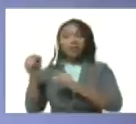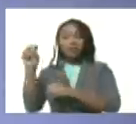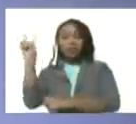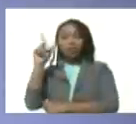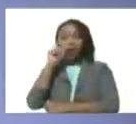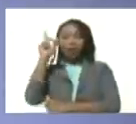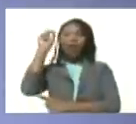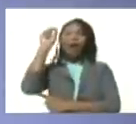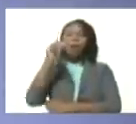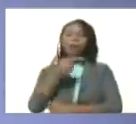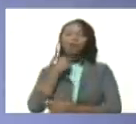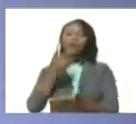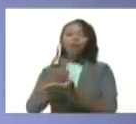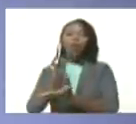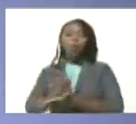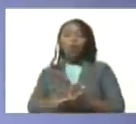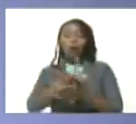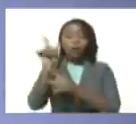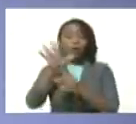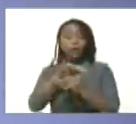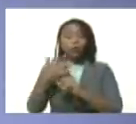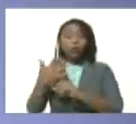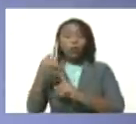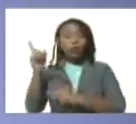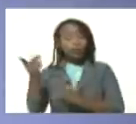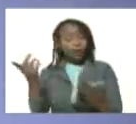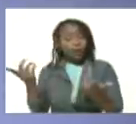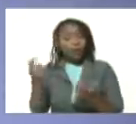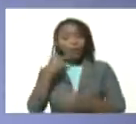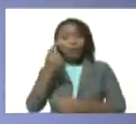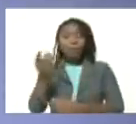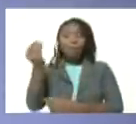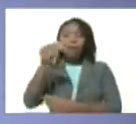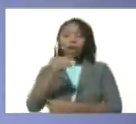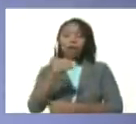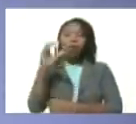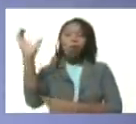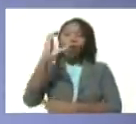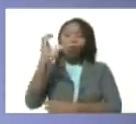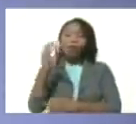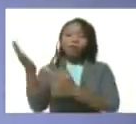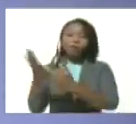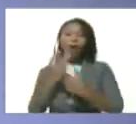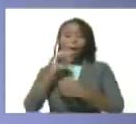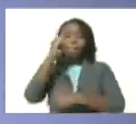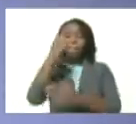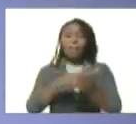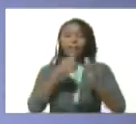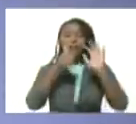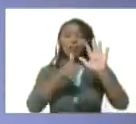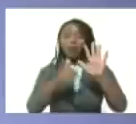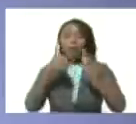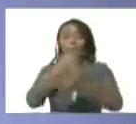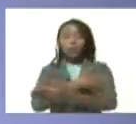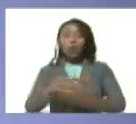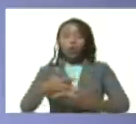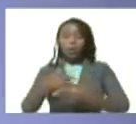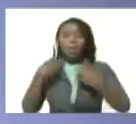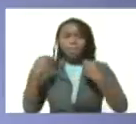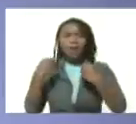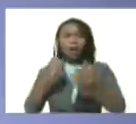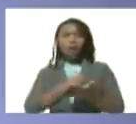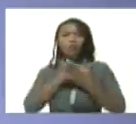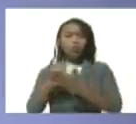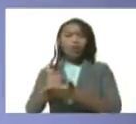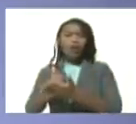también han fallecido por esta situación. Decía además que Colombia ha recibido 1.600 millones de dólares para ayudar a